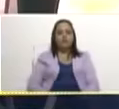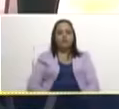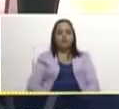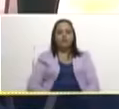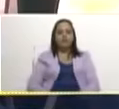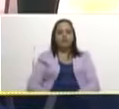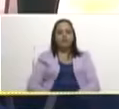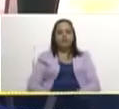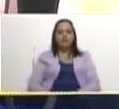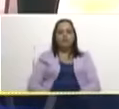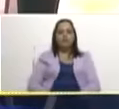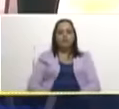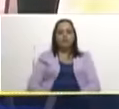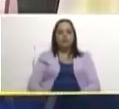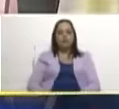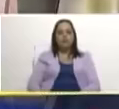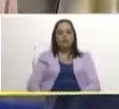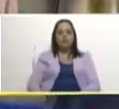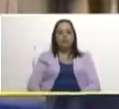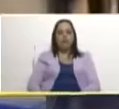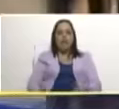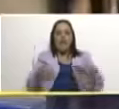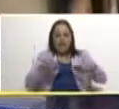Al calor de la lucha